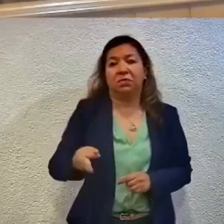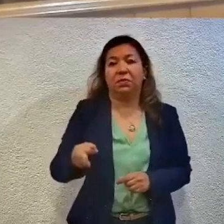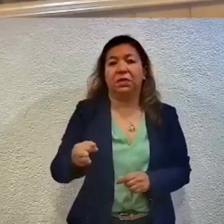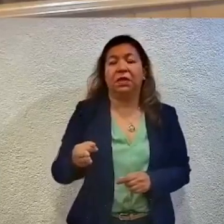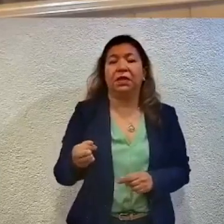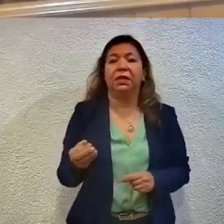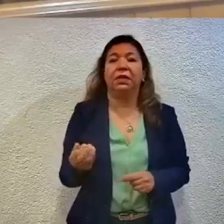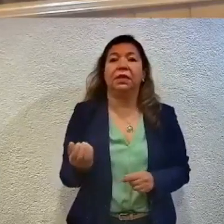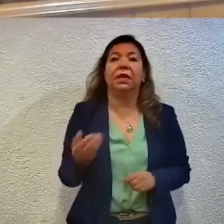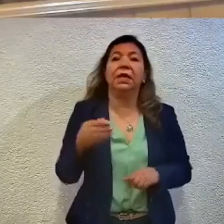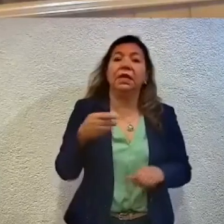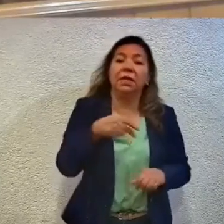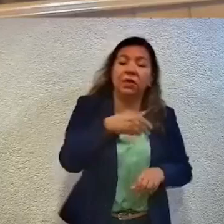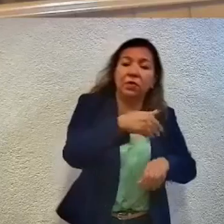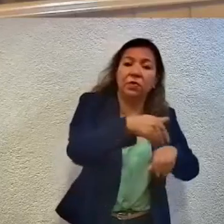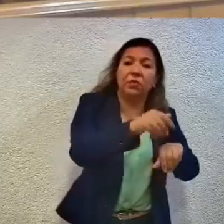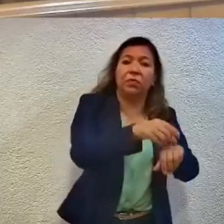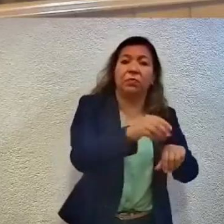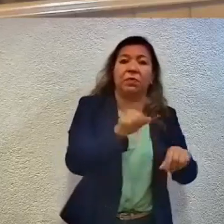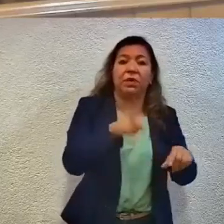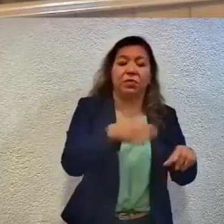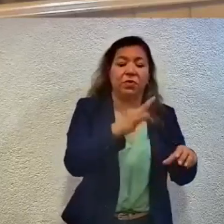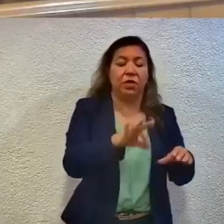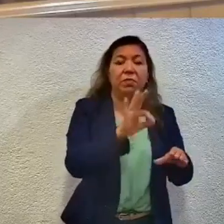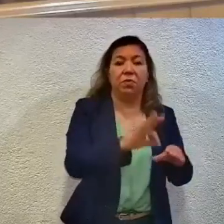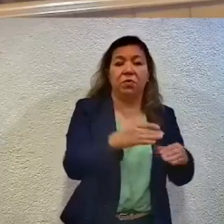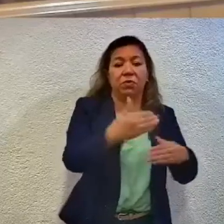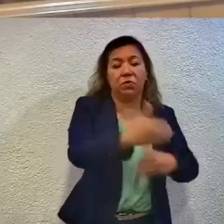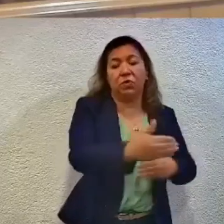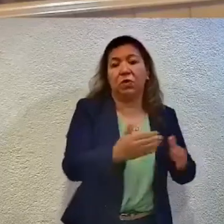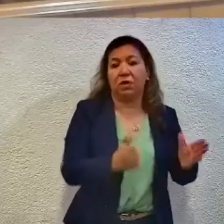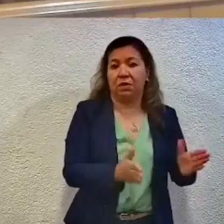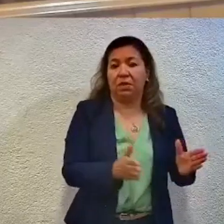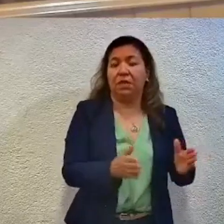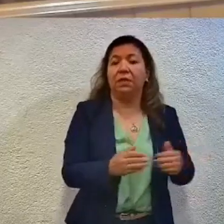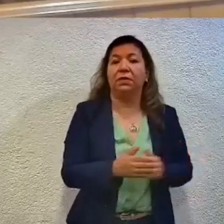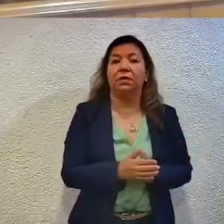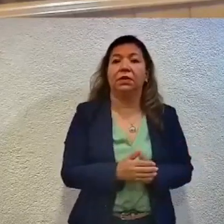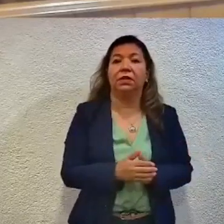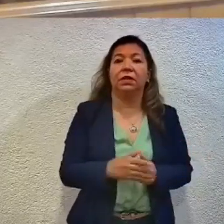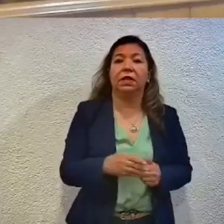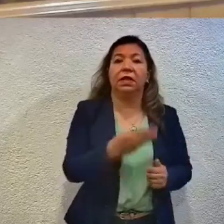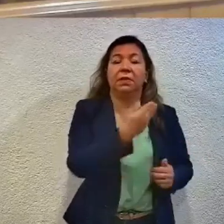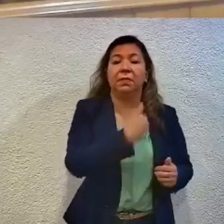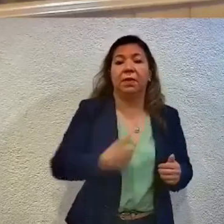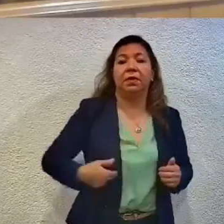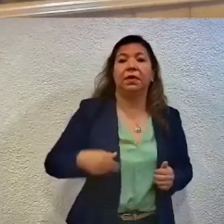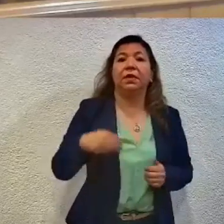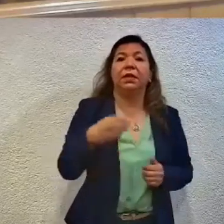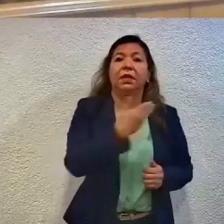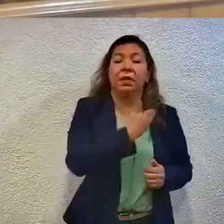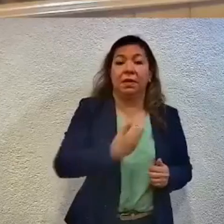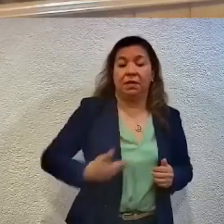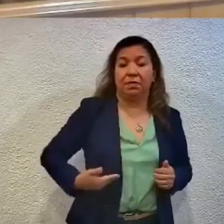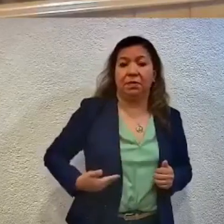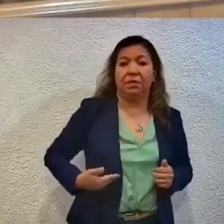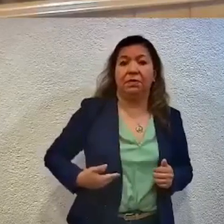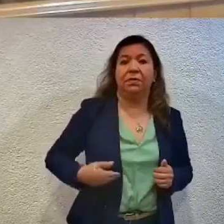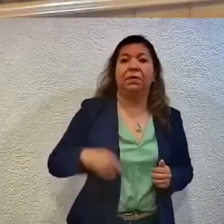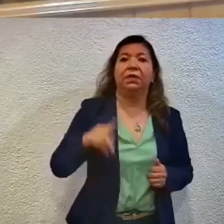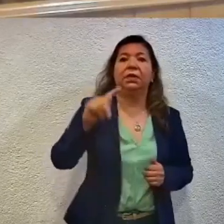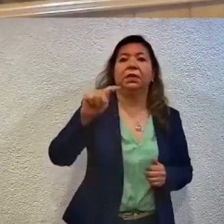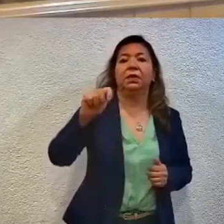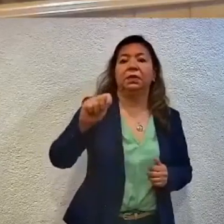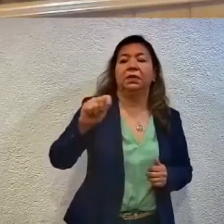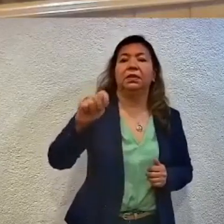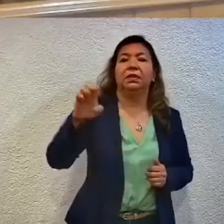recuento de votos en 29 casillas correspondientes a la elección municipal de Teloloapan, pues expresa que la